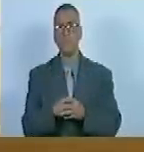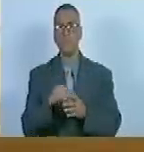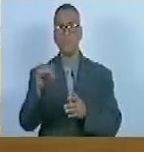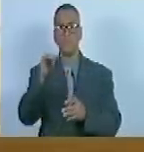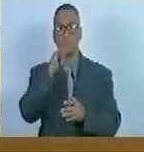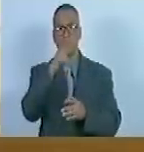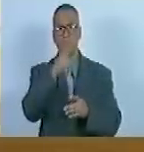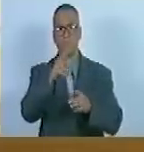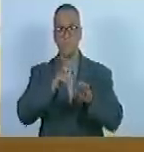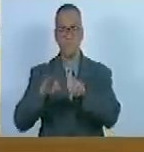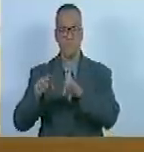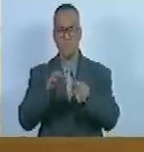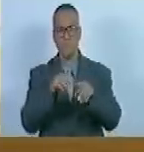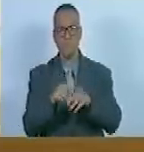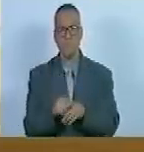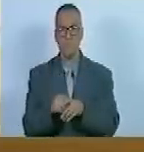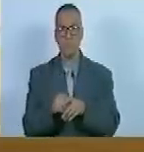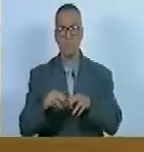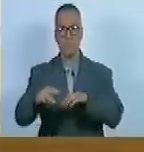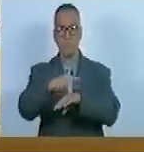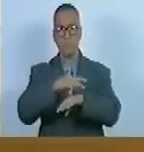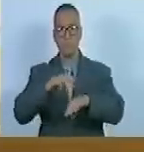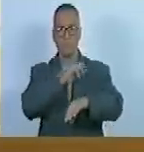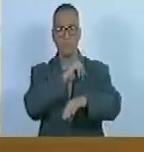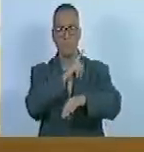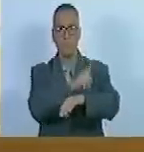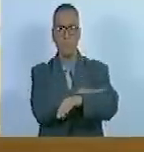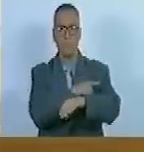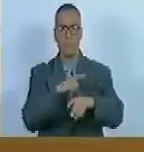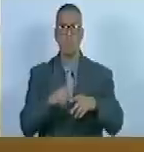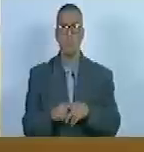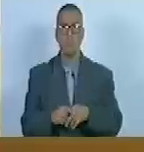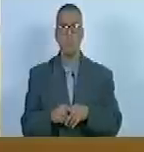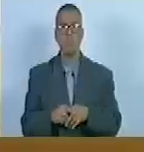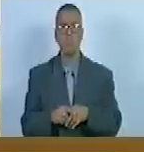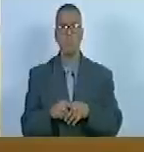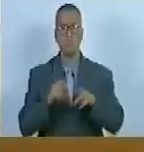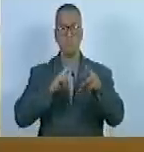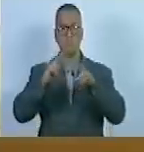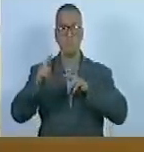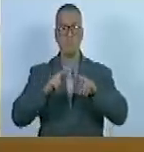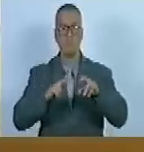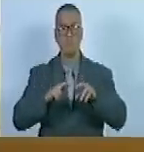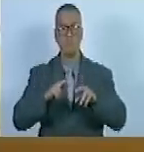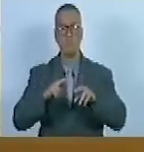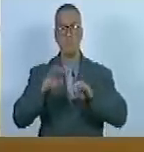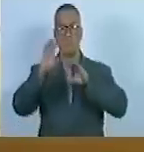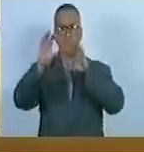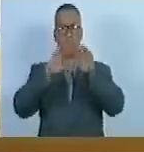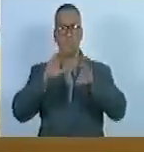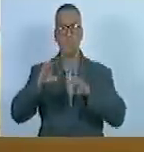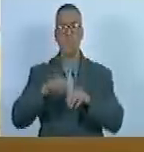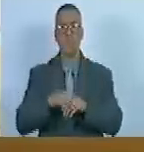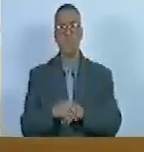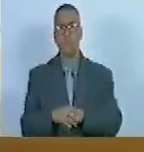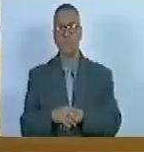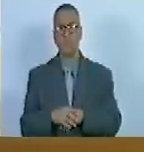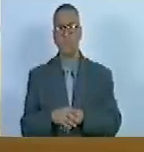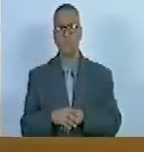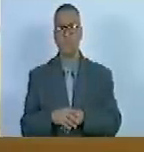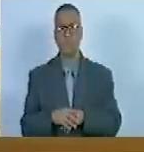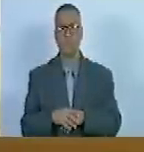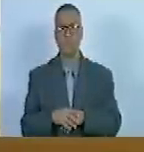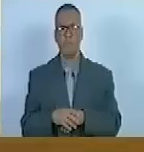notifica por secretaría al Ministro del Poder Popular para Relaciones Exteriores.